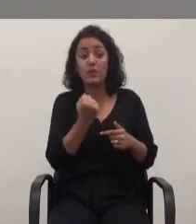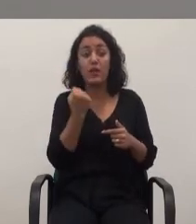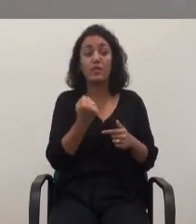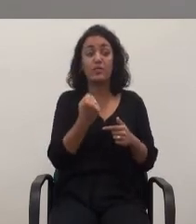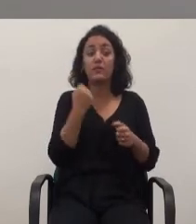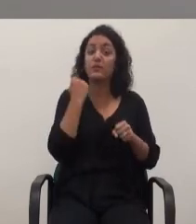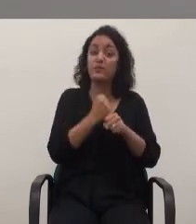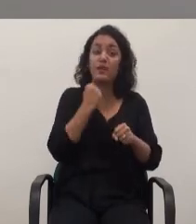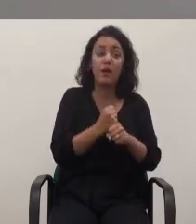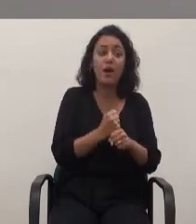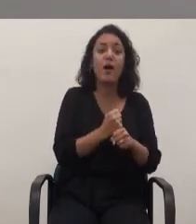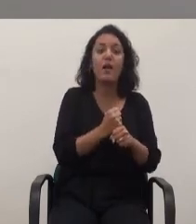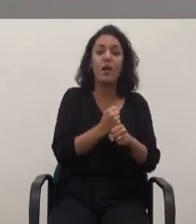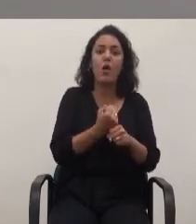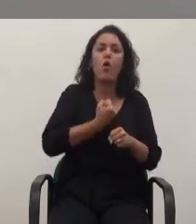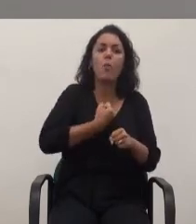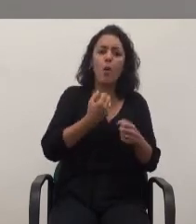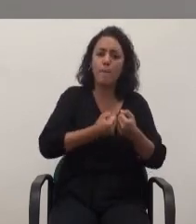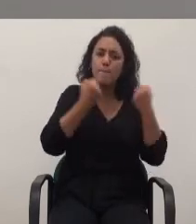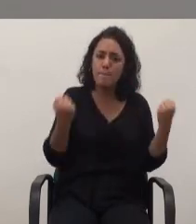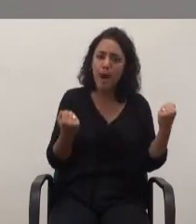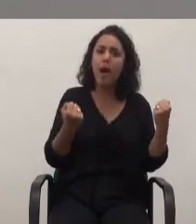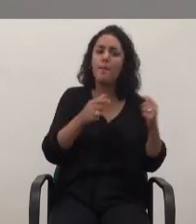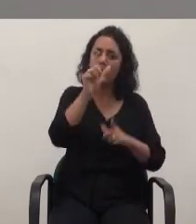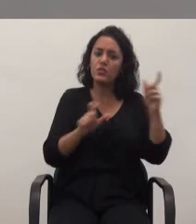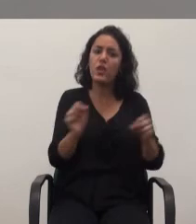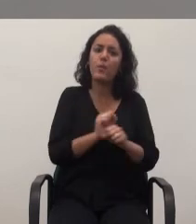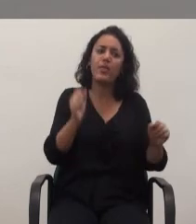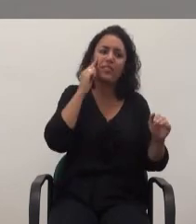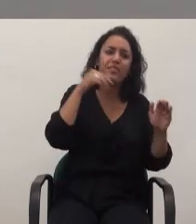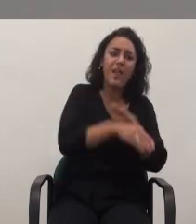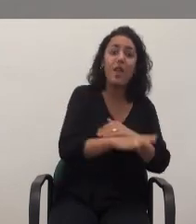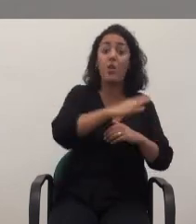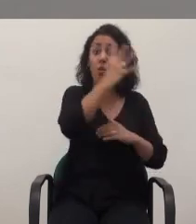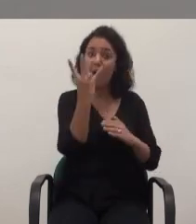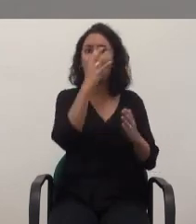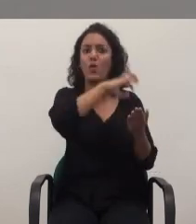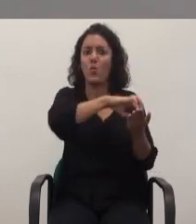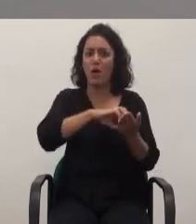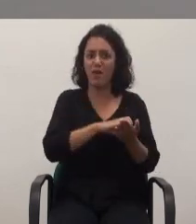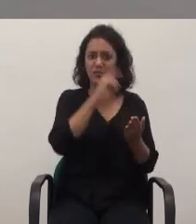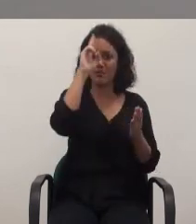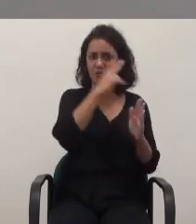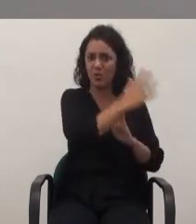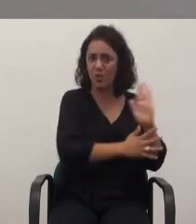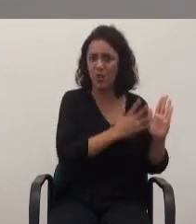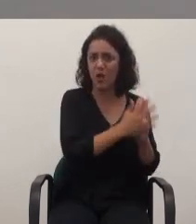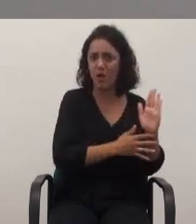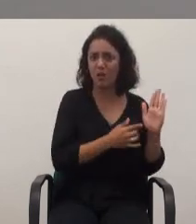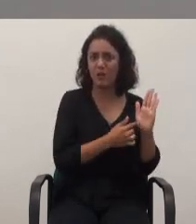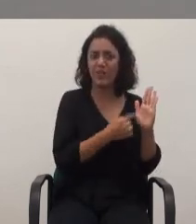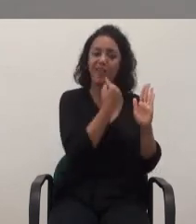de las regionales. Esto tendría sentido también pensarlo en función de la situación de cada una de las regionales